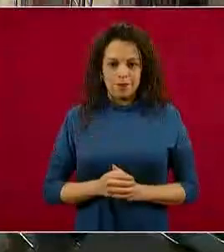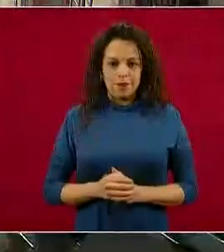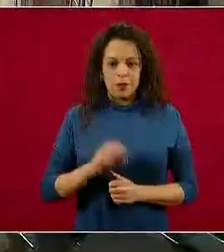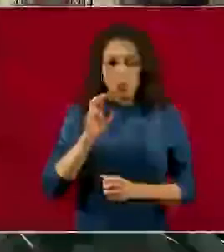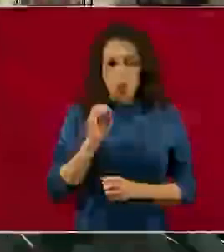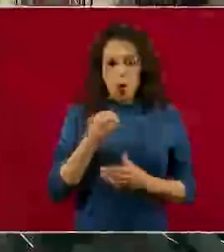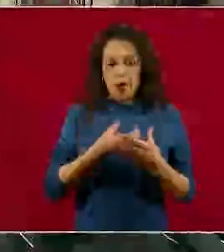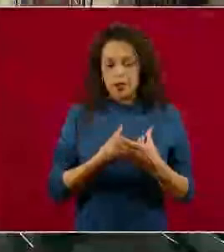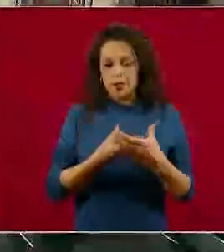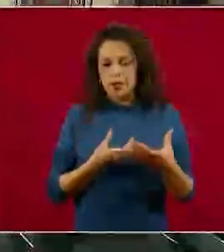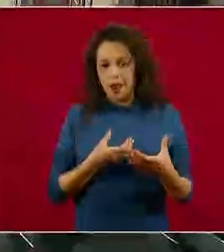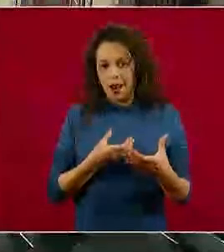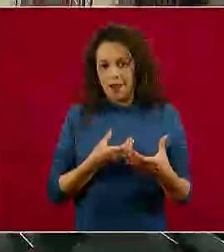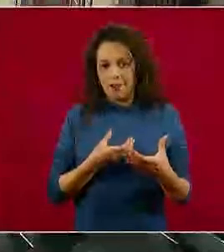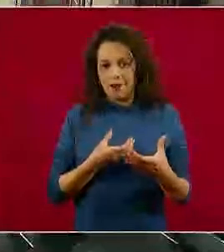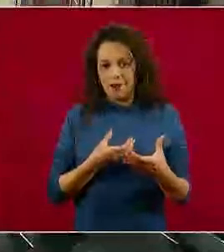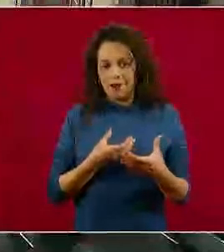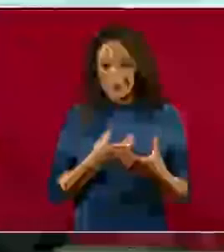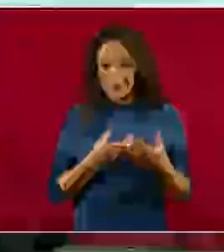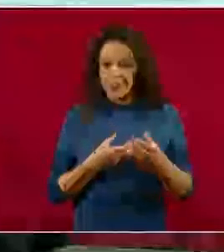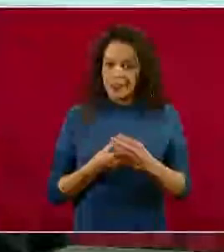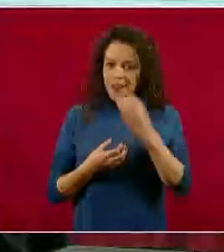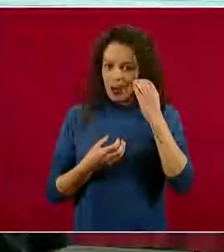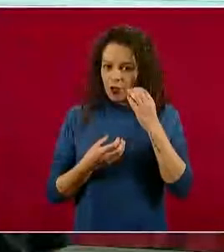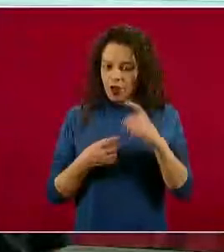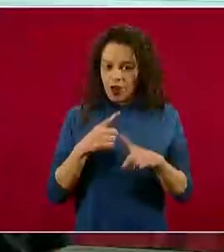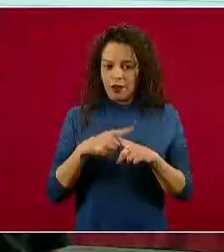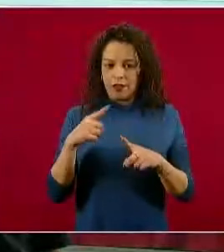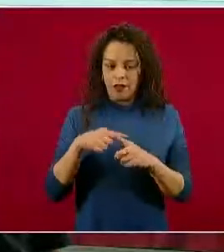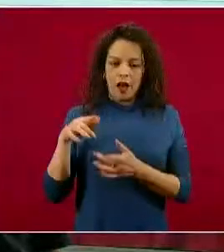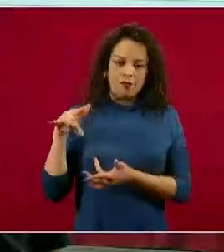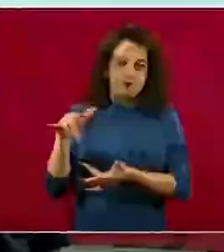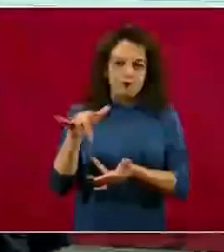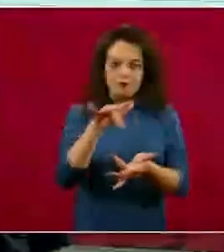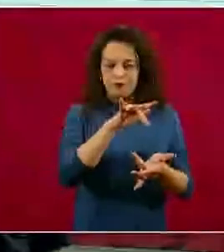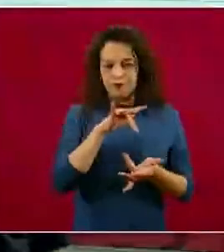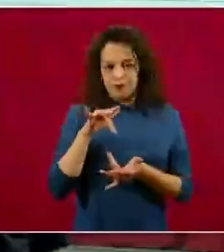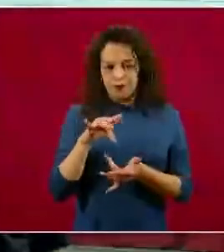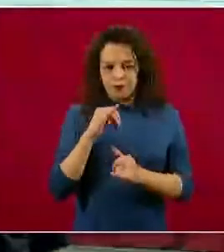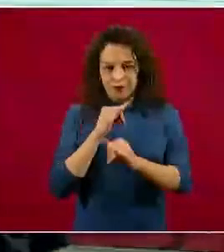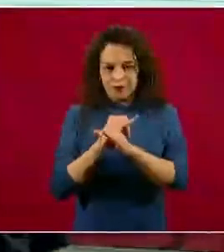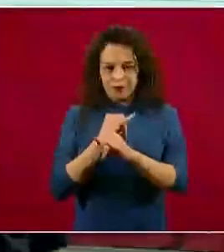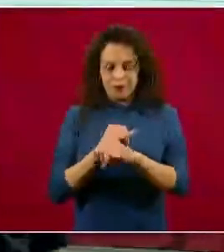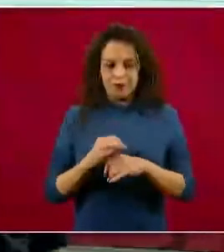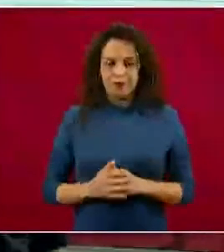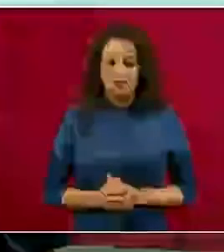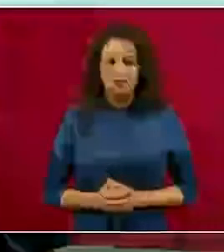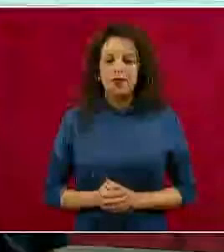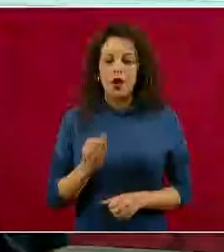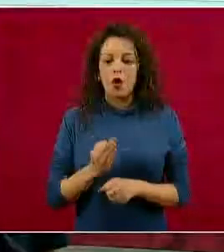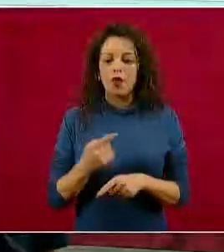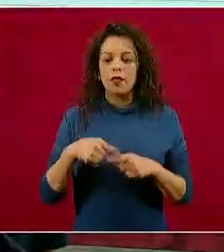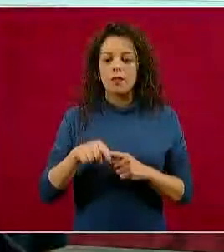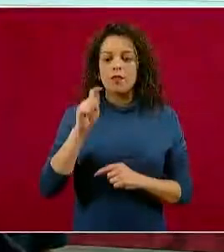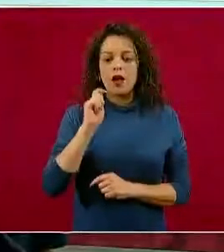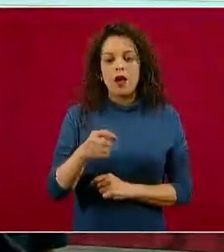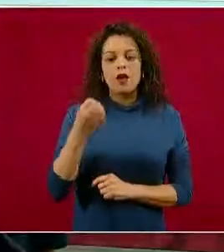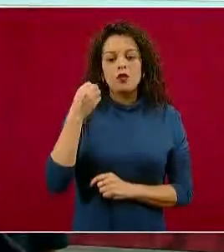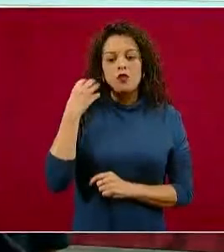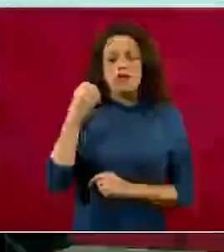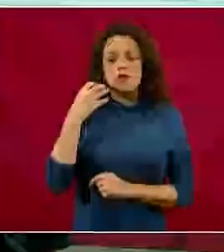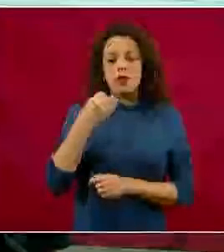móviles a través de las diferentes redes sociales. Estamos hoy día iniciando la conferencia